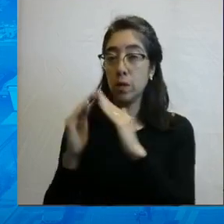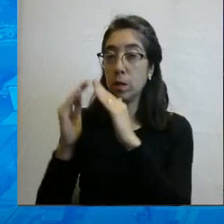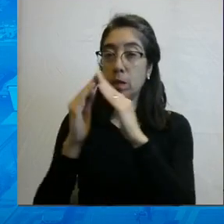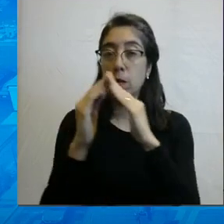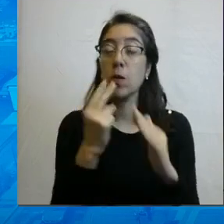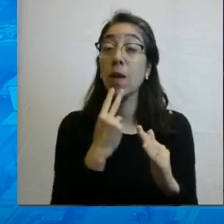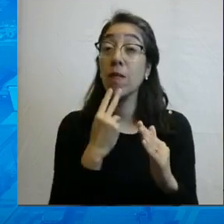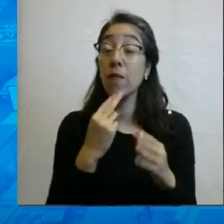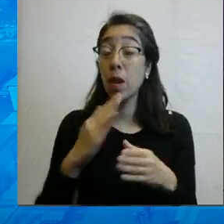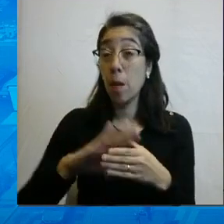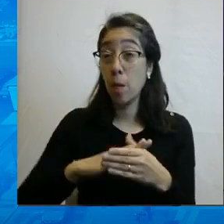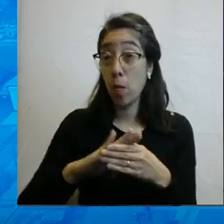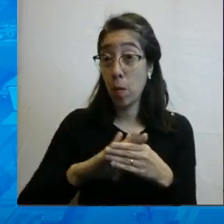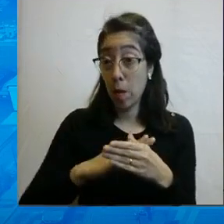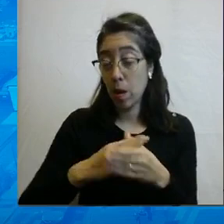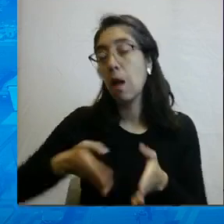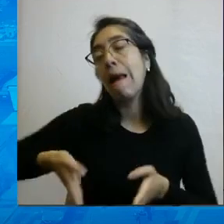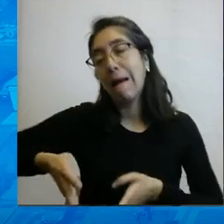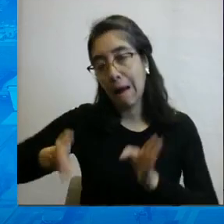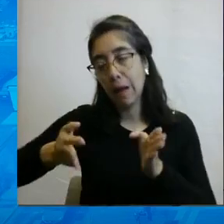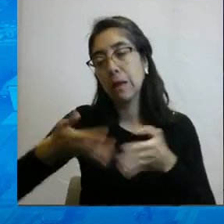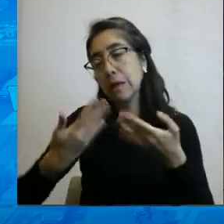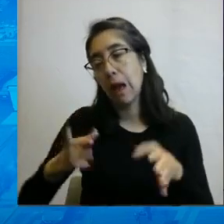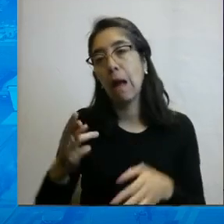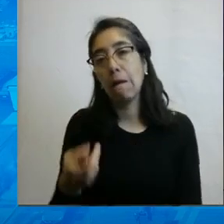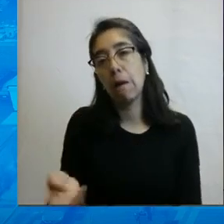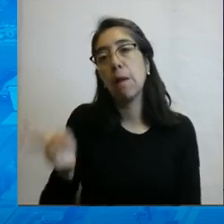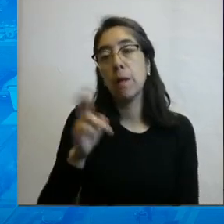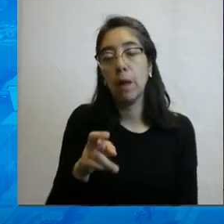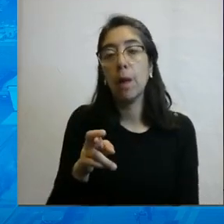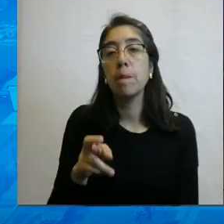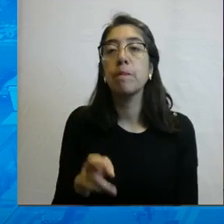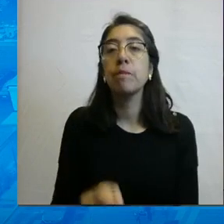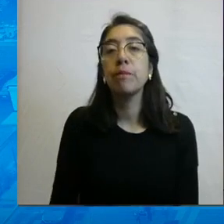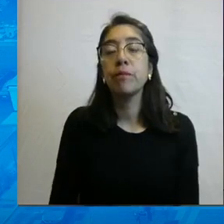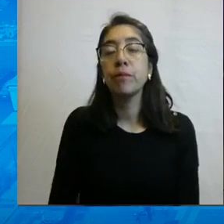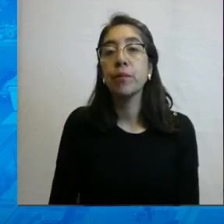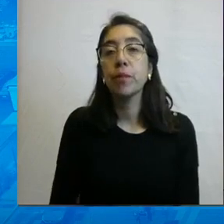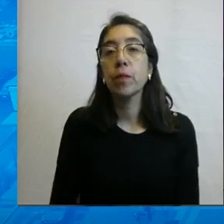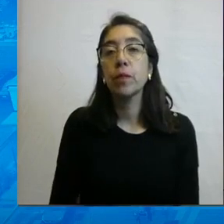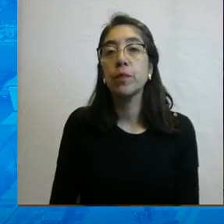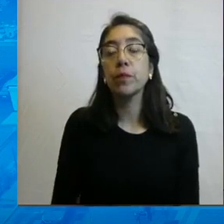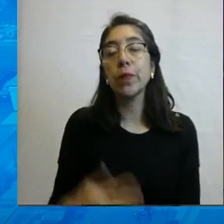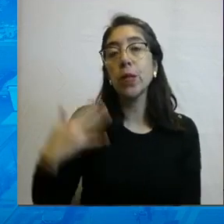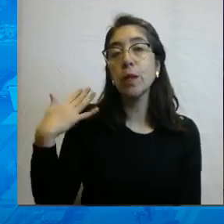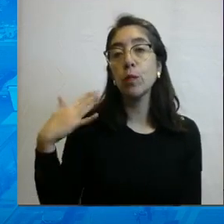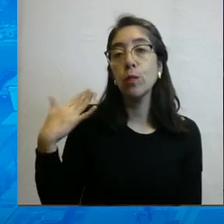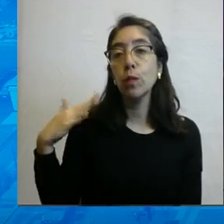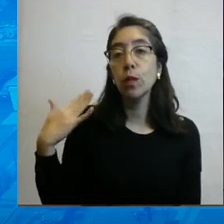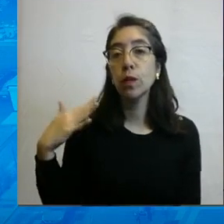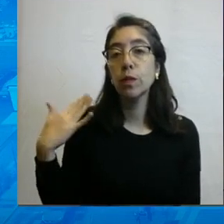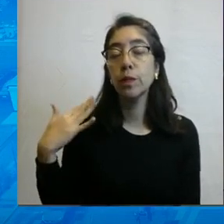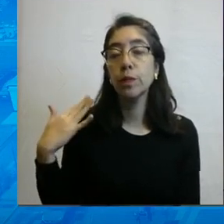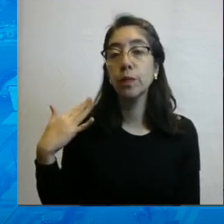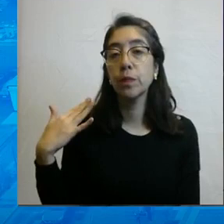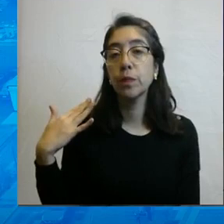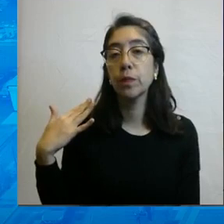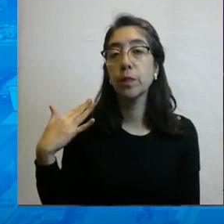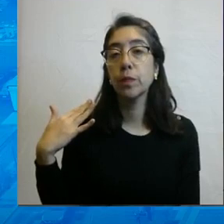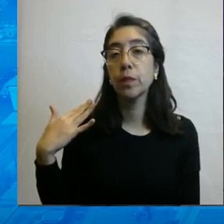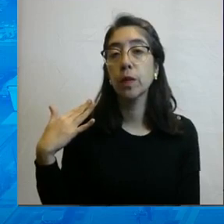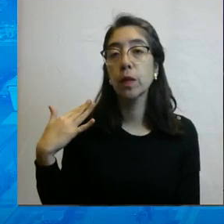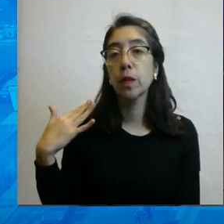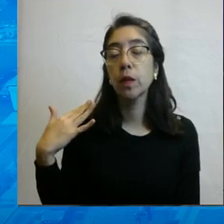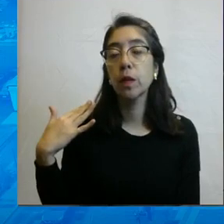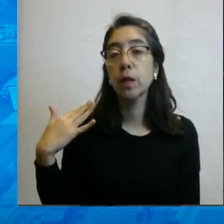calle Roberto Bravo. Entiendo que ellos van a presentar. Es importante que saquemos de alguna